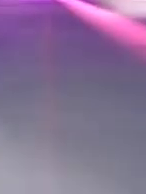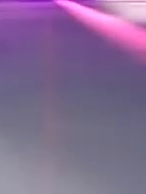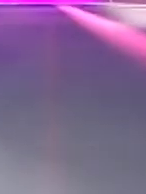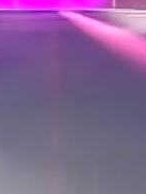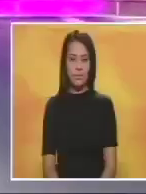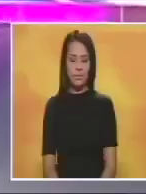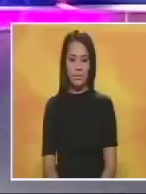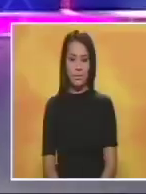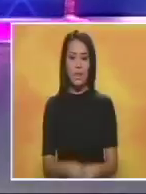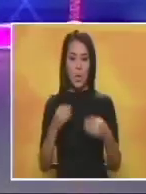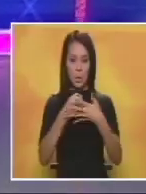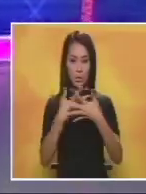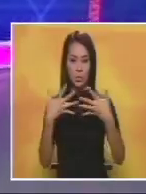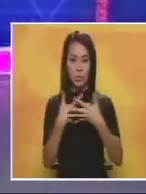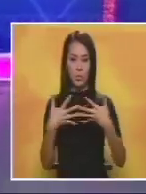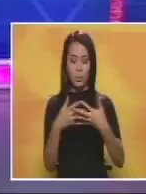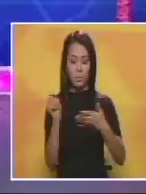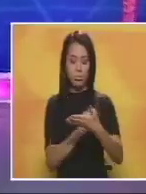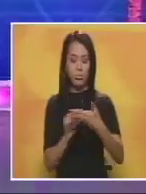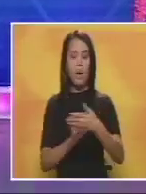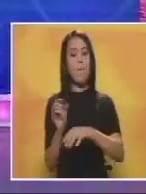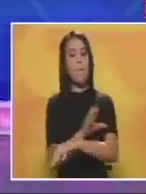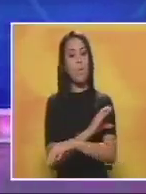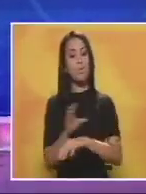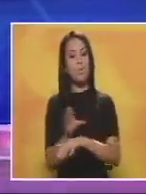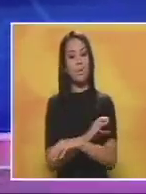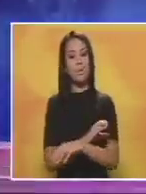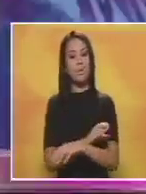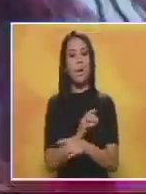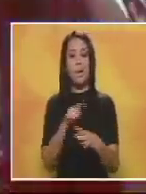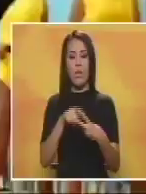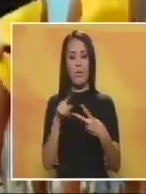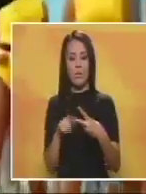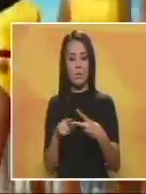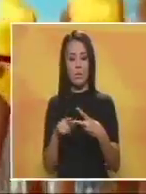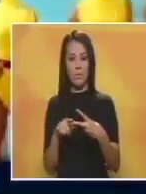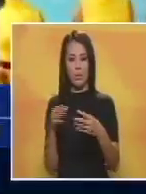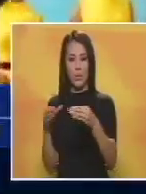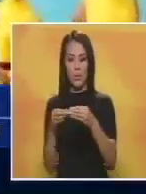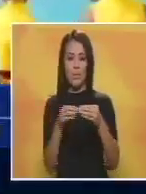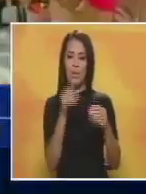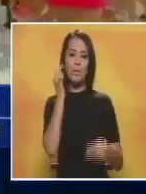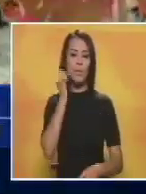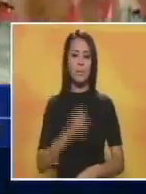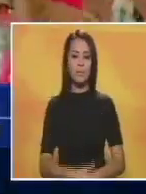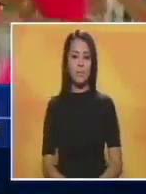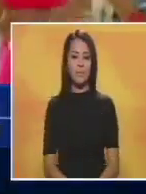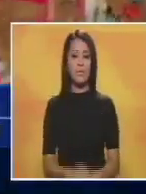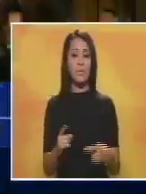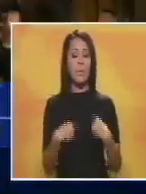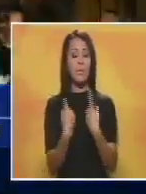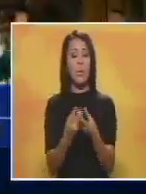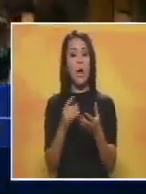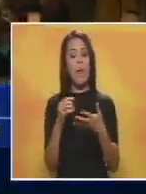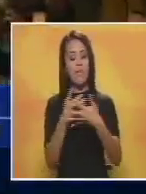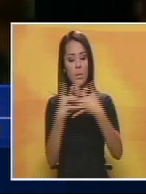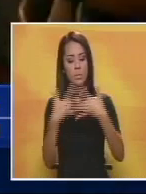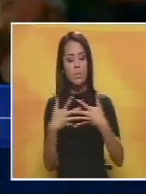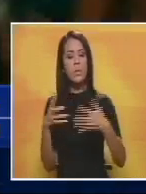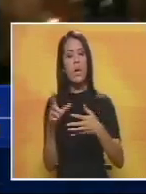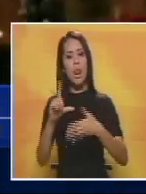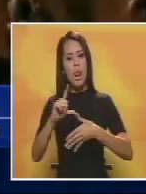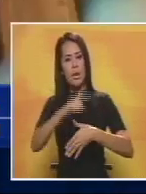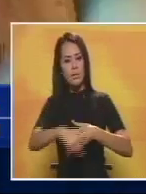Y los compositores latinos reconocerán a Gente de Zona y Karol G. El Salón de la Fama de los Compositores Latinos anunció